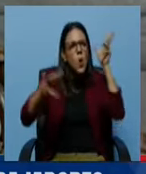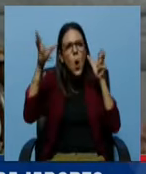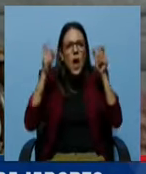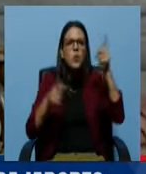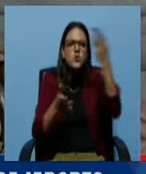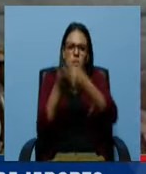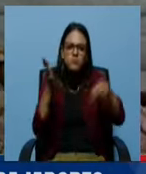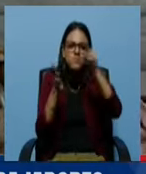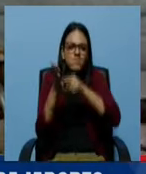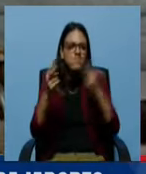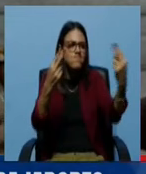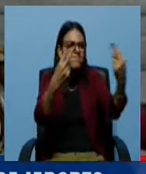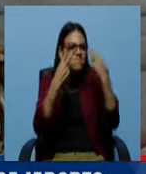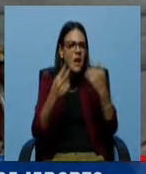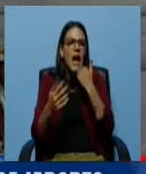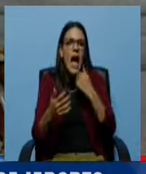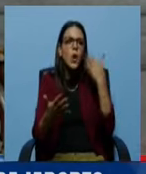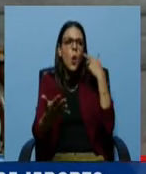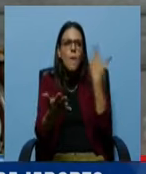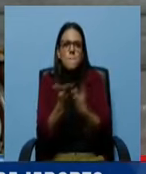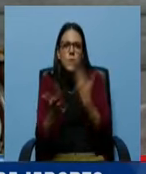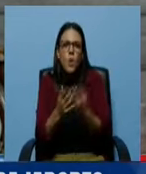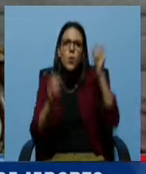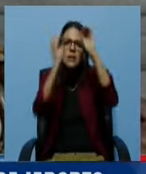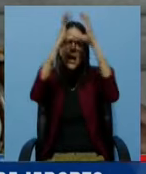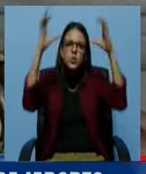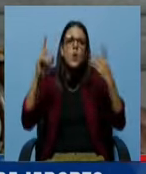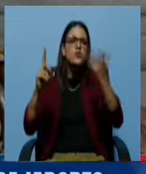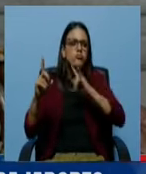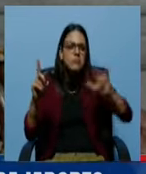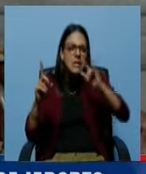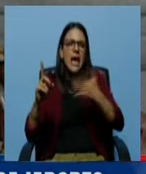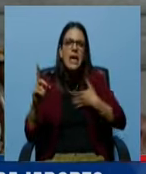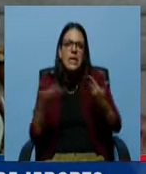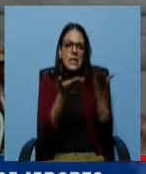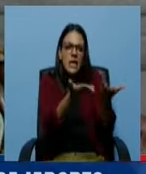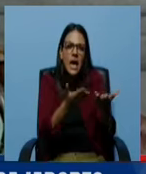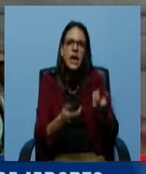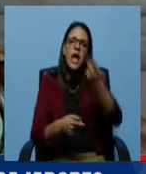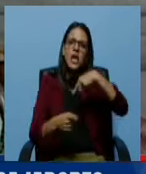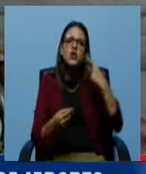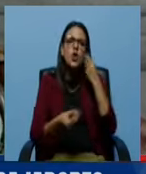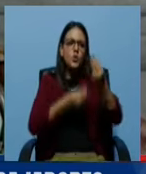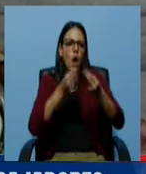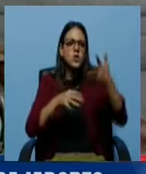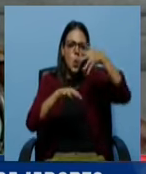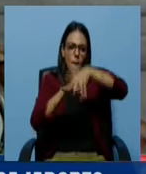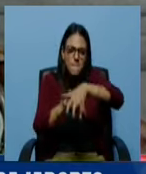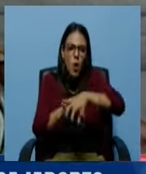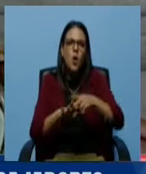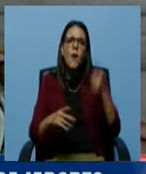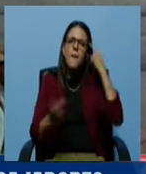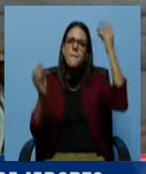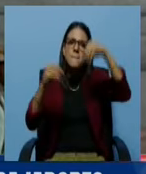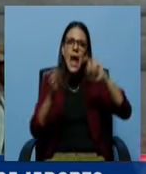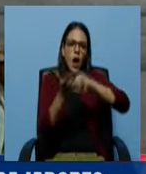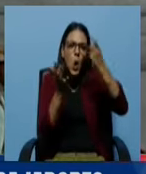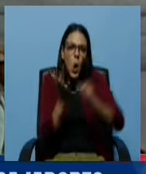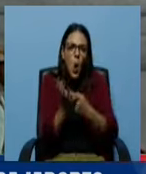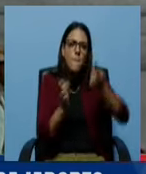críticas, sus propuestas, sus sueños, ir amalgamando un plan integral